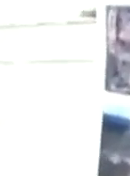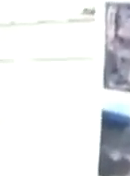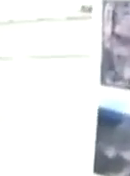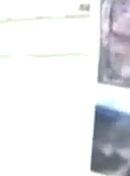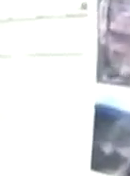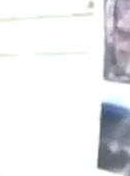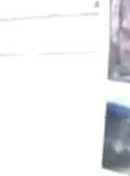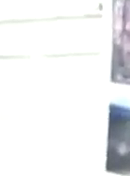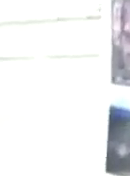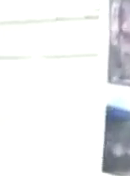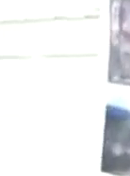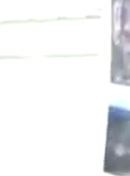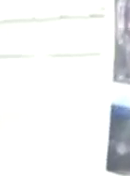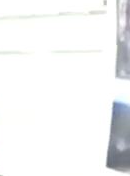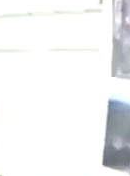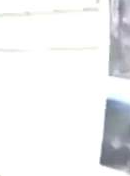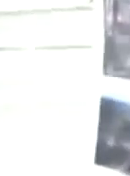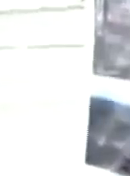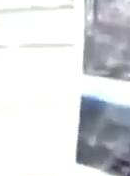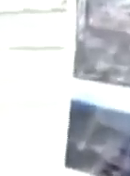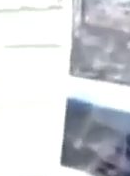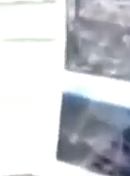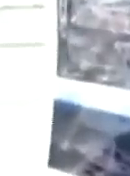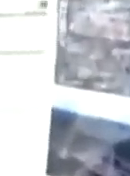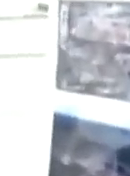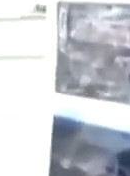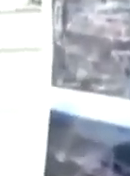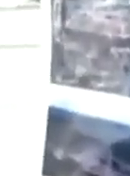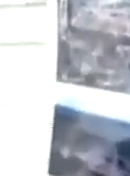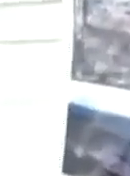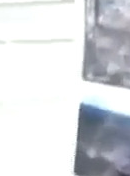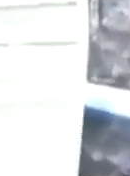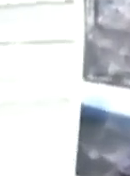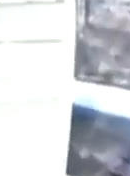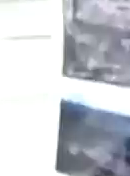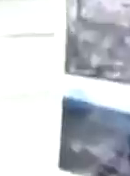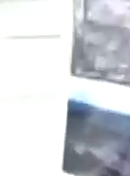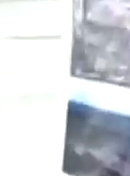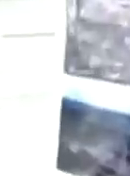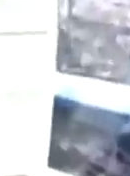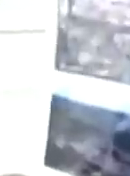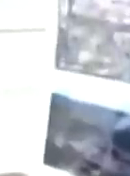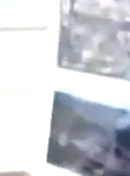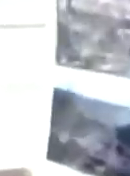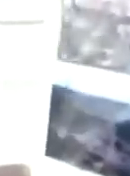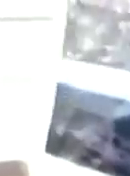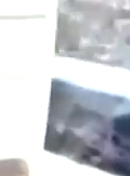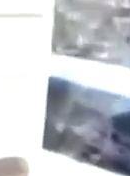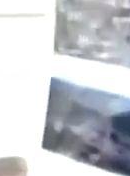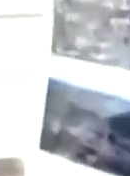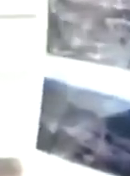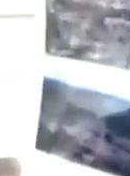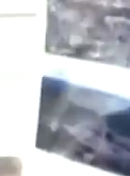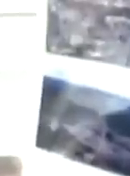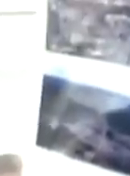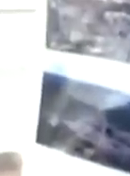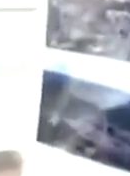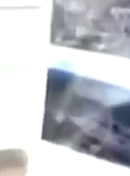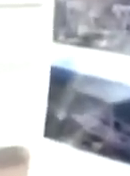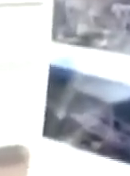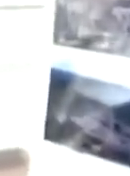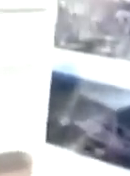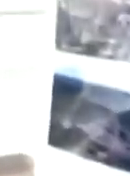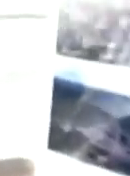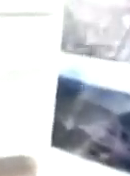distrito Morichal, división Carabobo, de la faja petrolífera del Orinoco. Como podemos apreciar, está en compañía